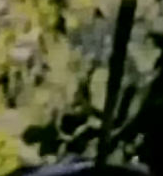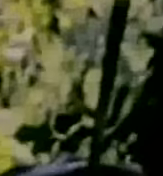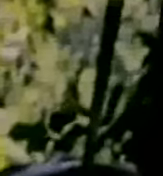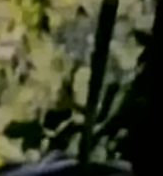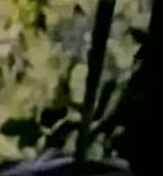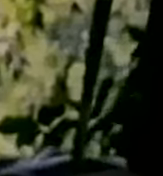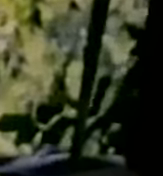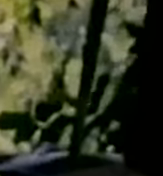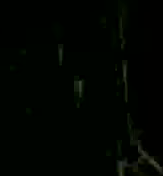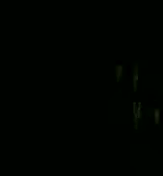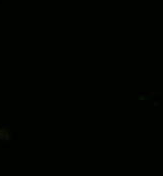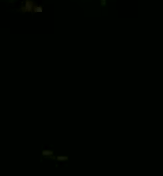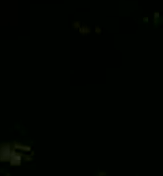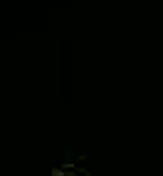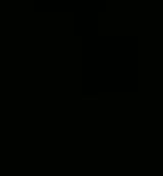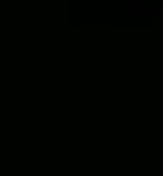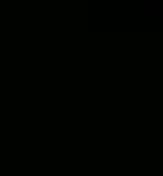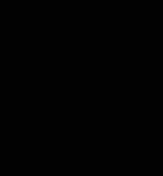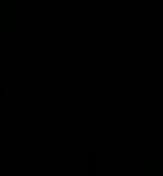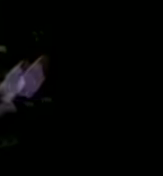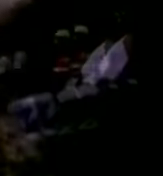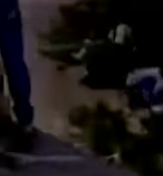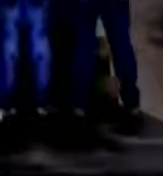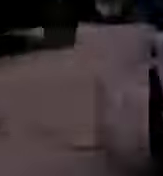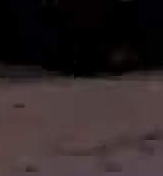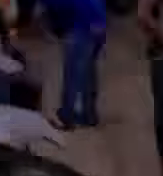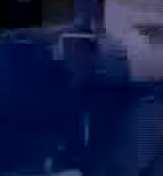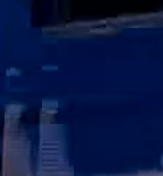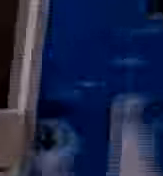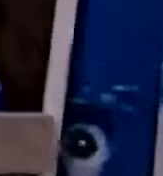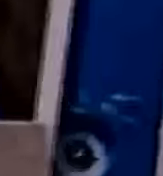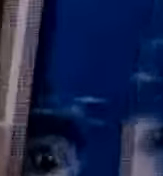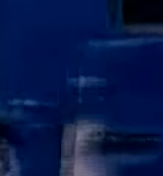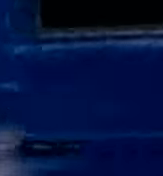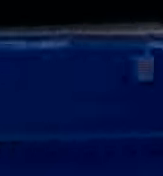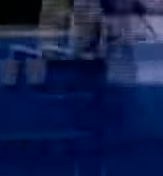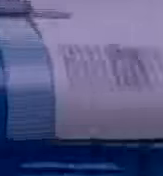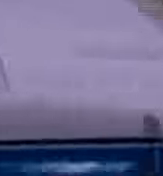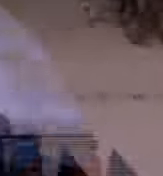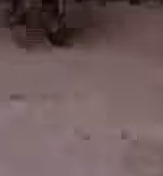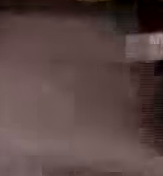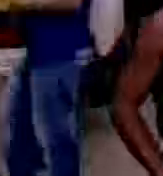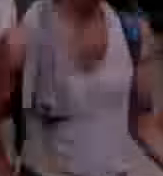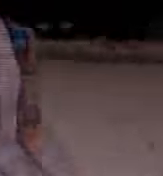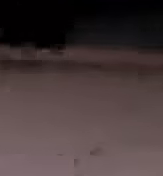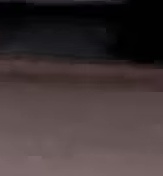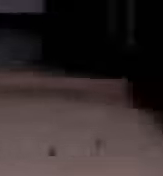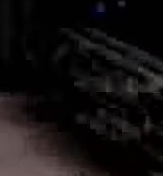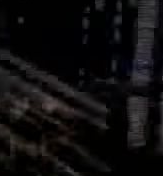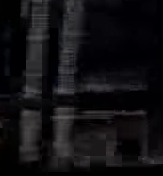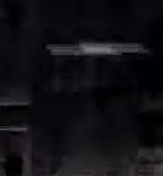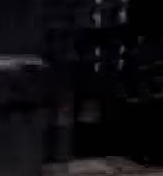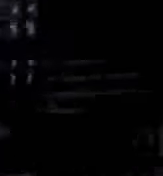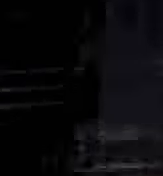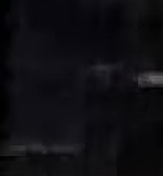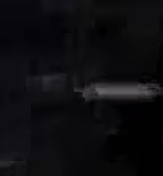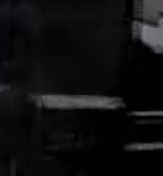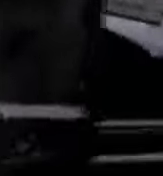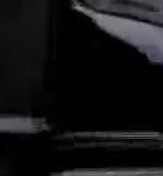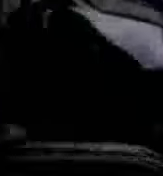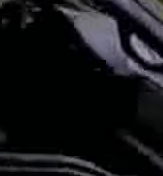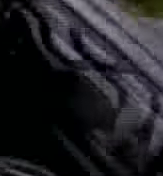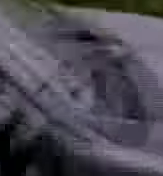problema fundamental que teníamos en la vía principal Araira Salmerón. Es importante la cantidad de siembra que nosotros tenemos en este municipio y en esta